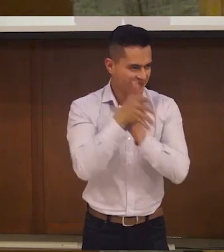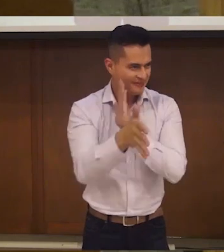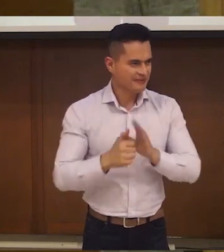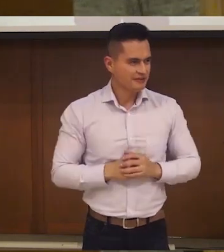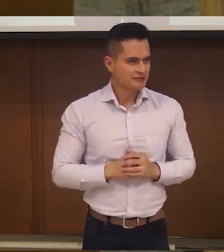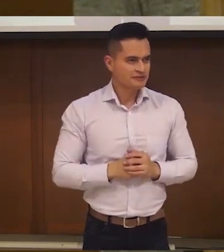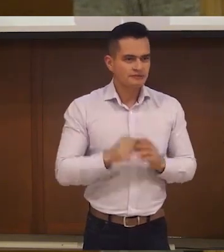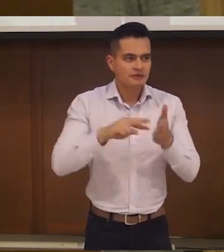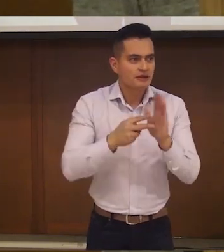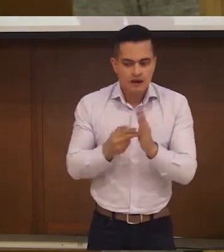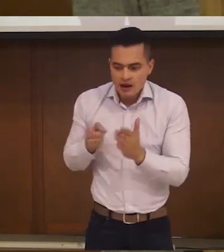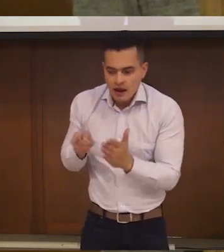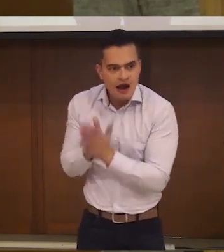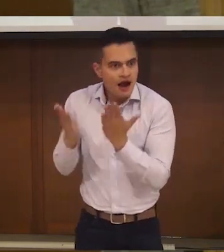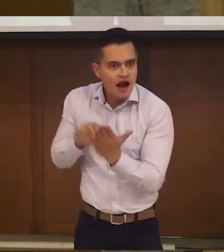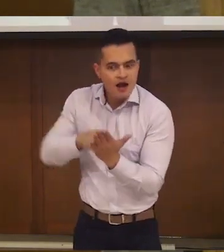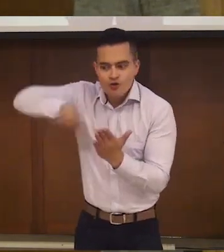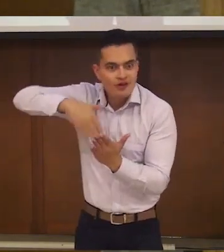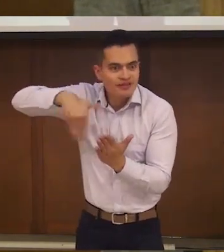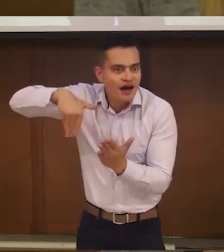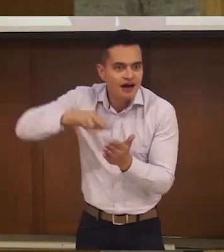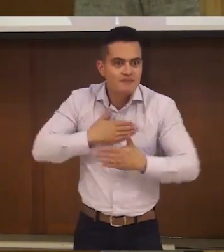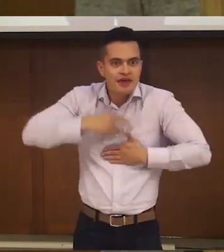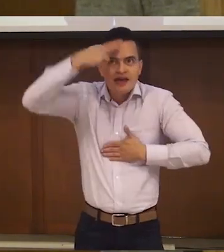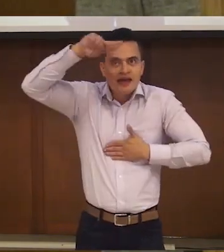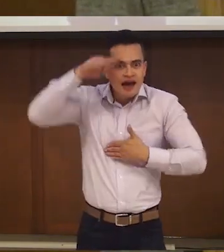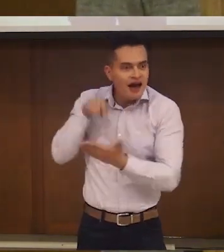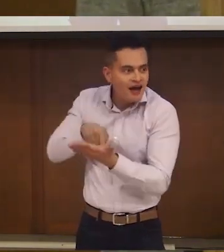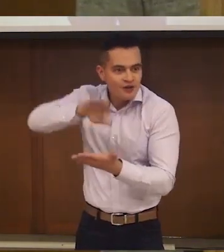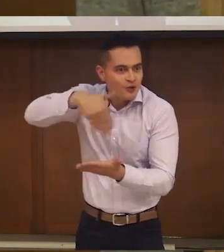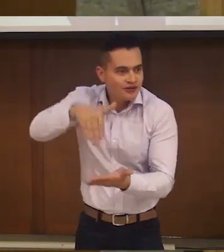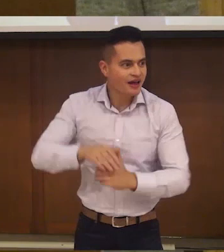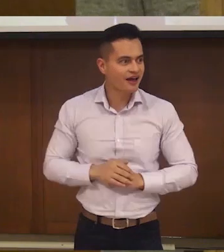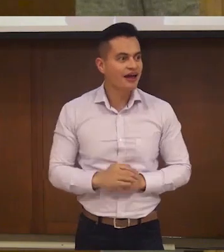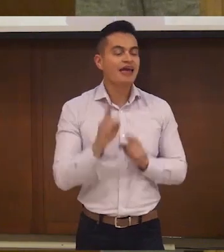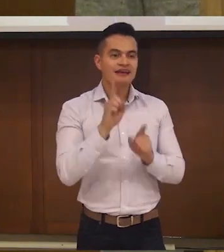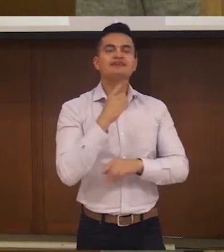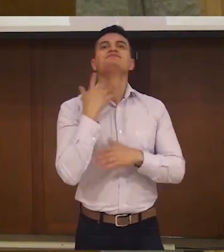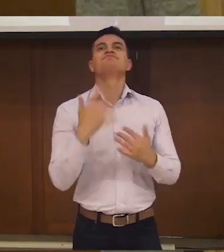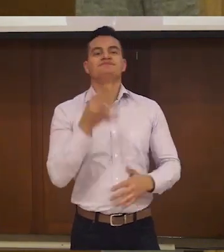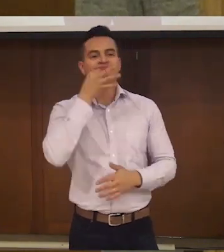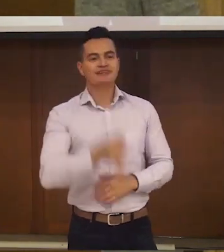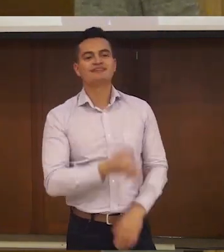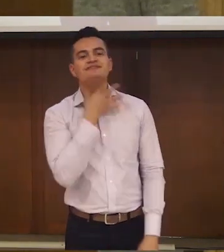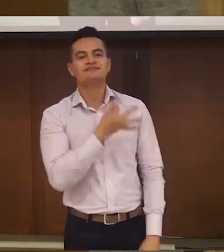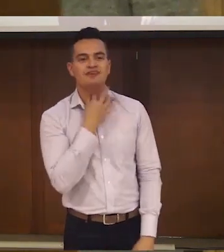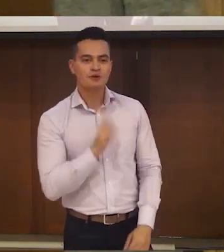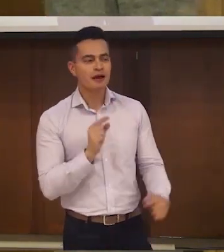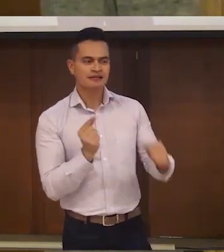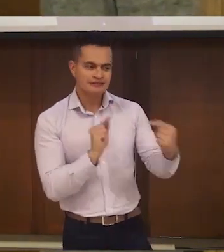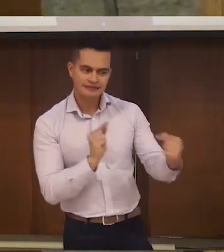No, eso no está en el texto, no está en el libro. Hubo discusiones ya, han sido incluso